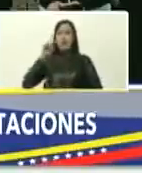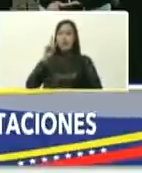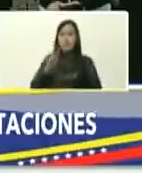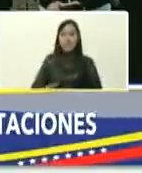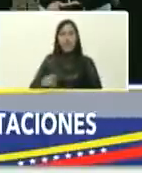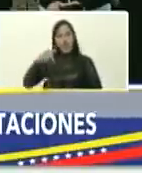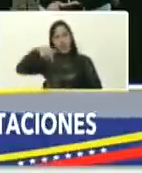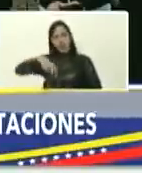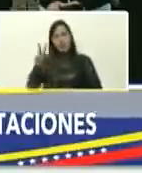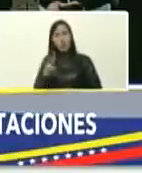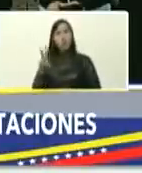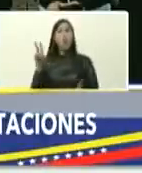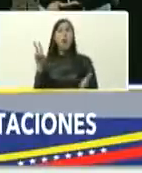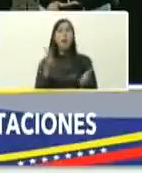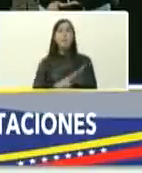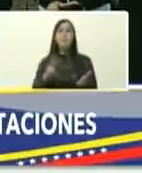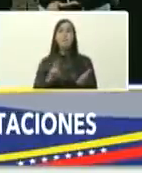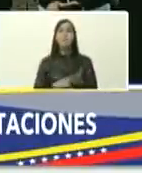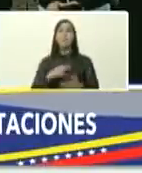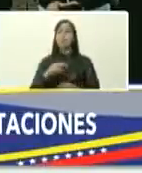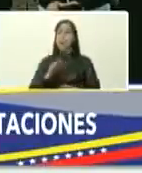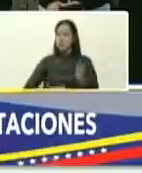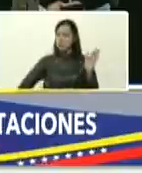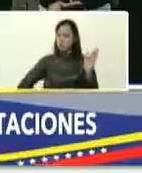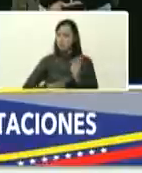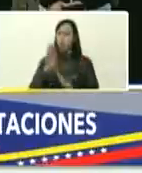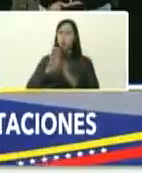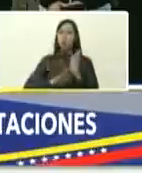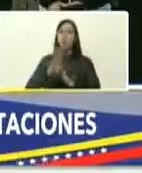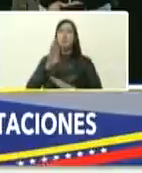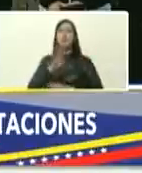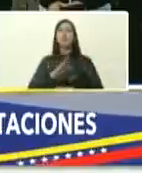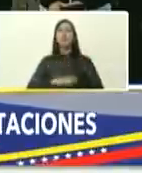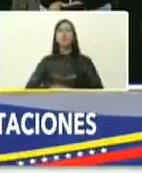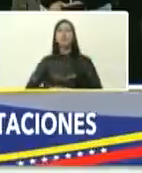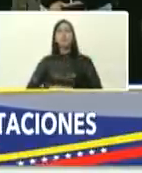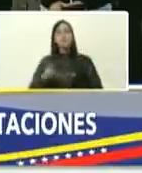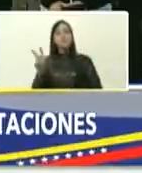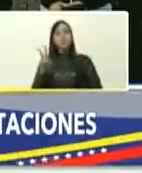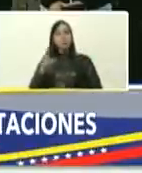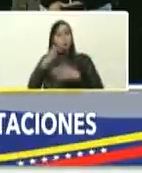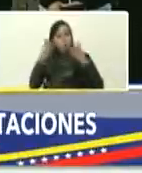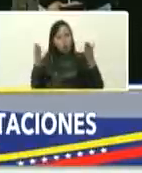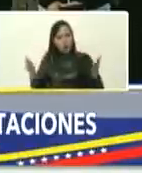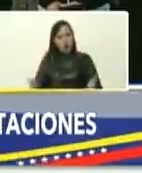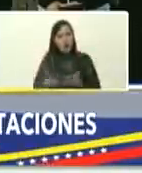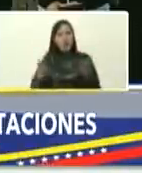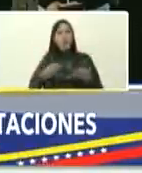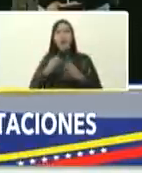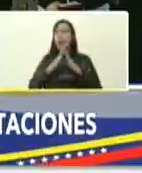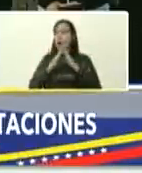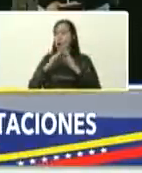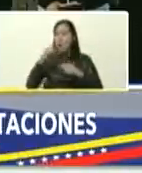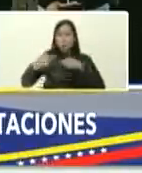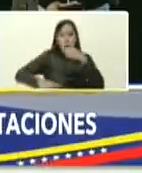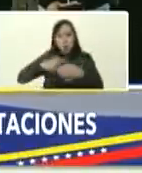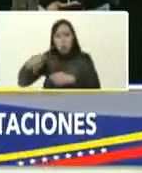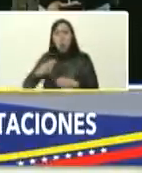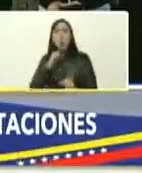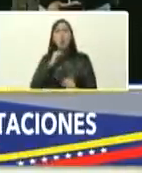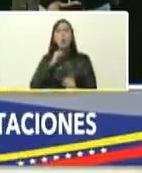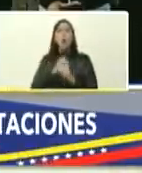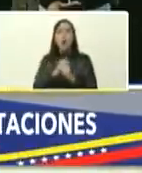de verdad, a la Venezuela productiva, a la Venezuela que se levanta todos los días a trabajar.